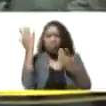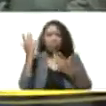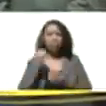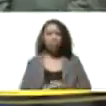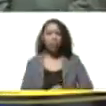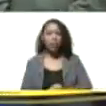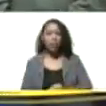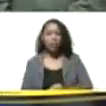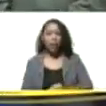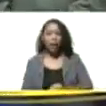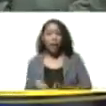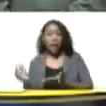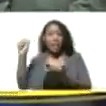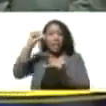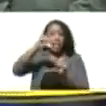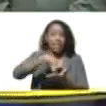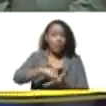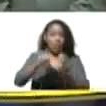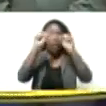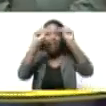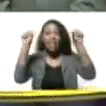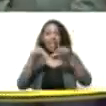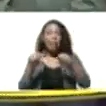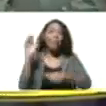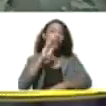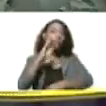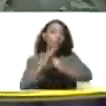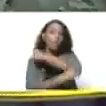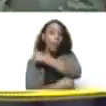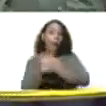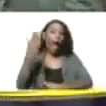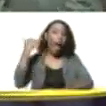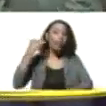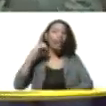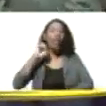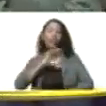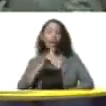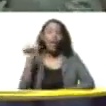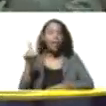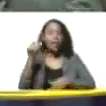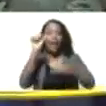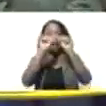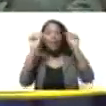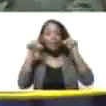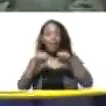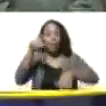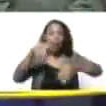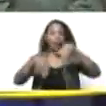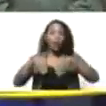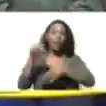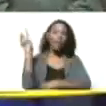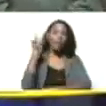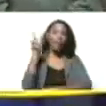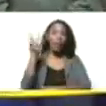en medio del sistema fraudulento que existía en el sistema electoral venezolano,